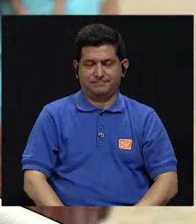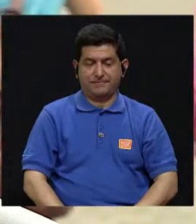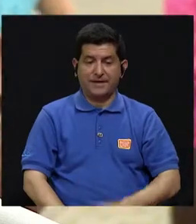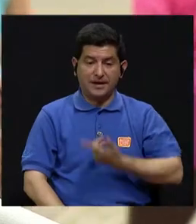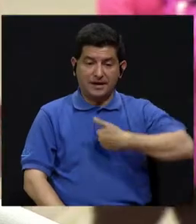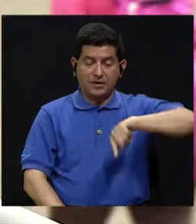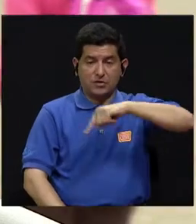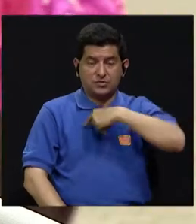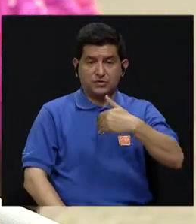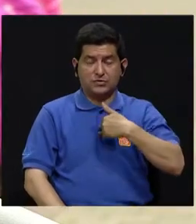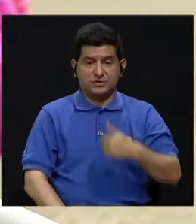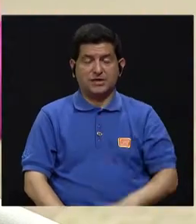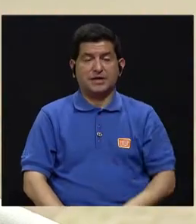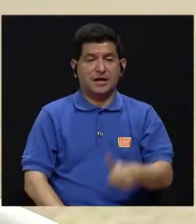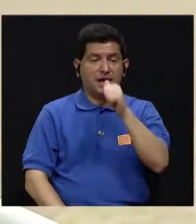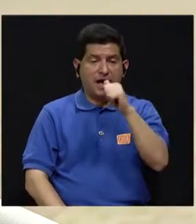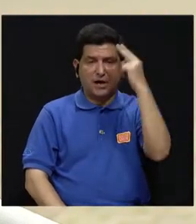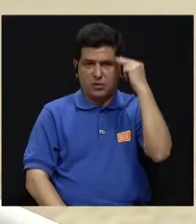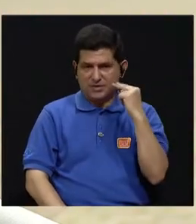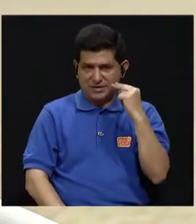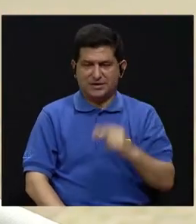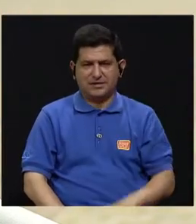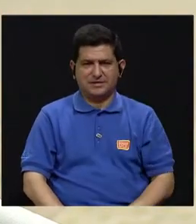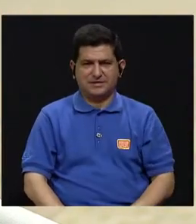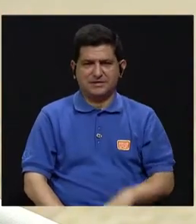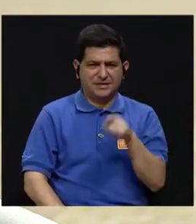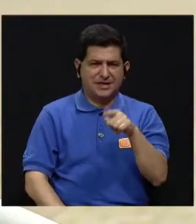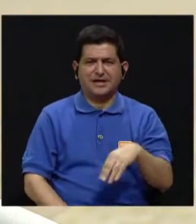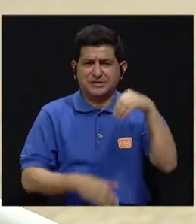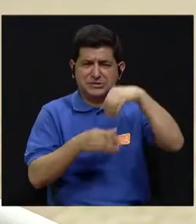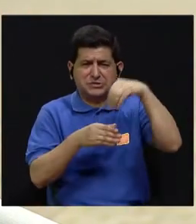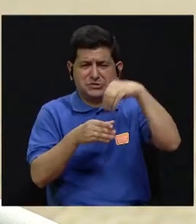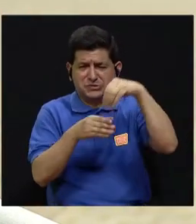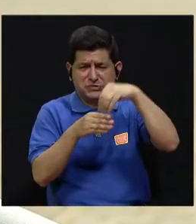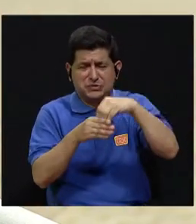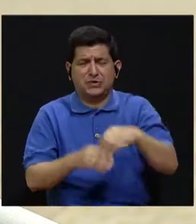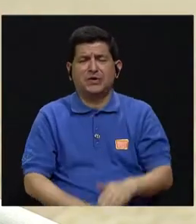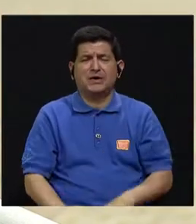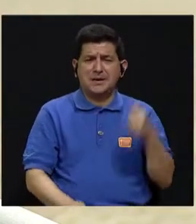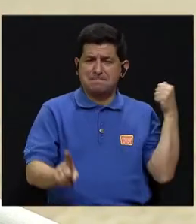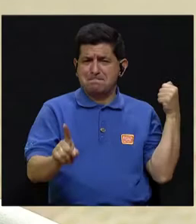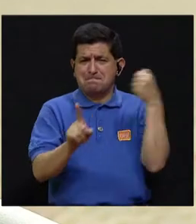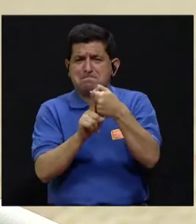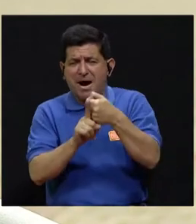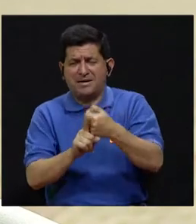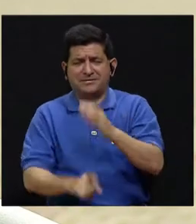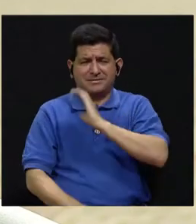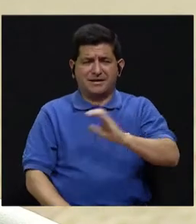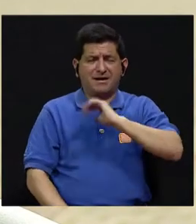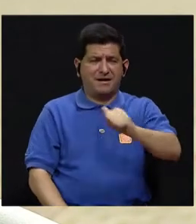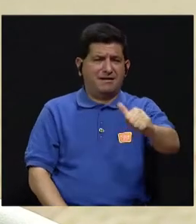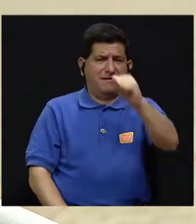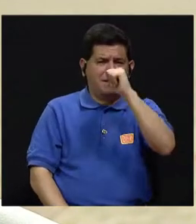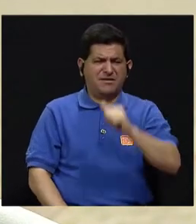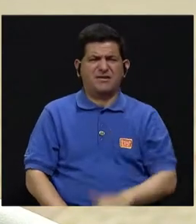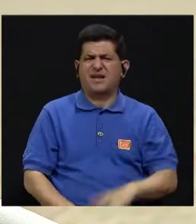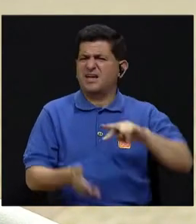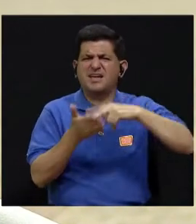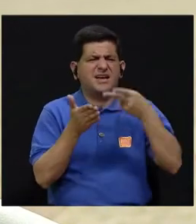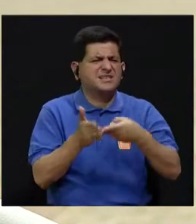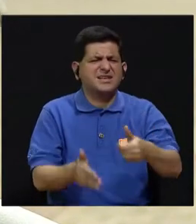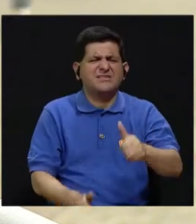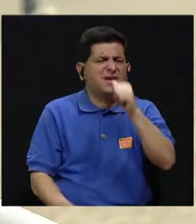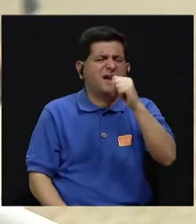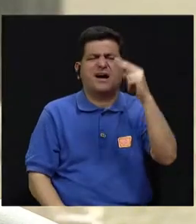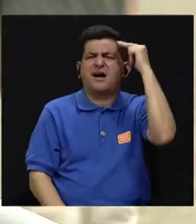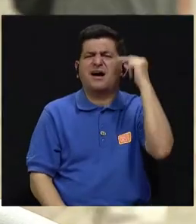tenemos la parte de las aguas negras. Eso tiene un alto impacto sobre el grado de la calidad del agua. ¿Qué son aguas